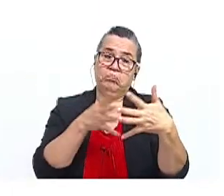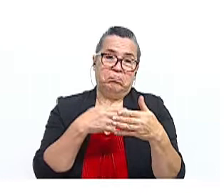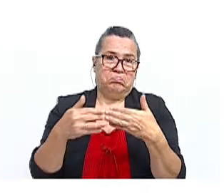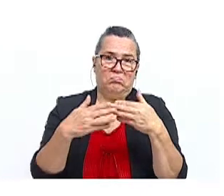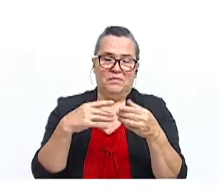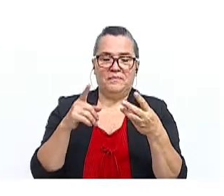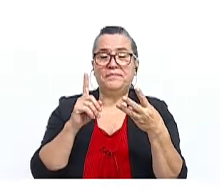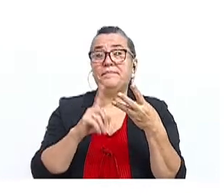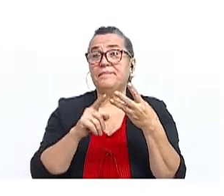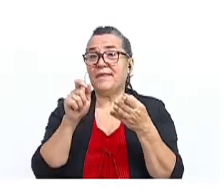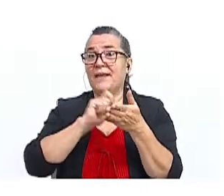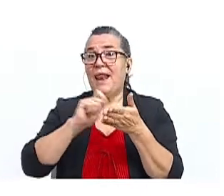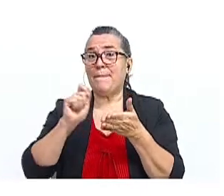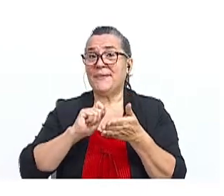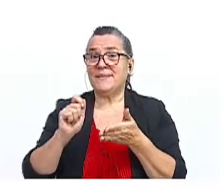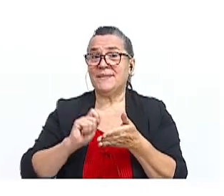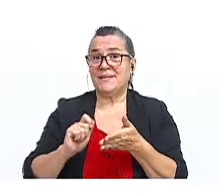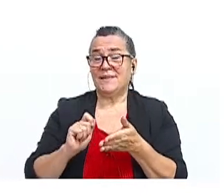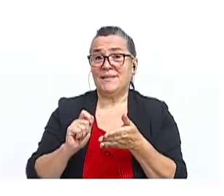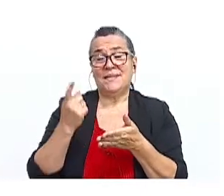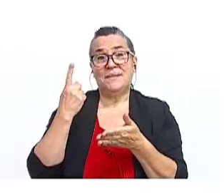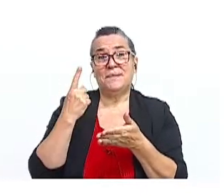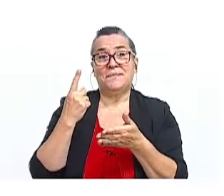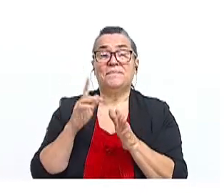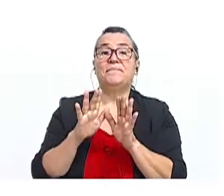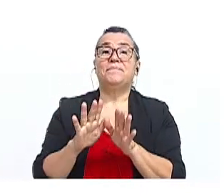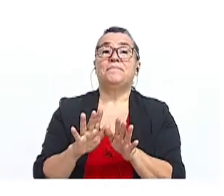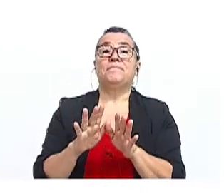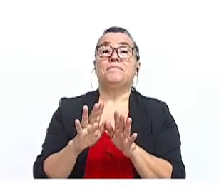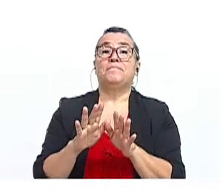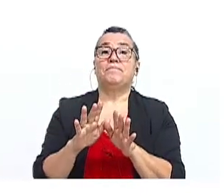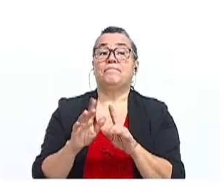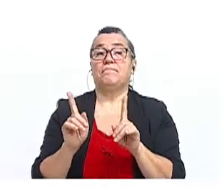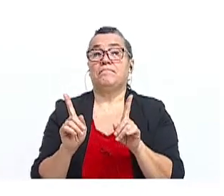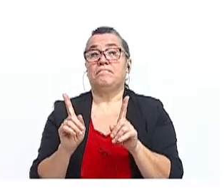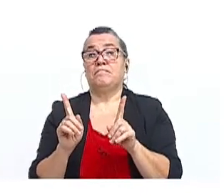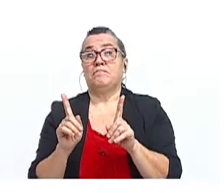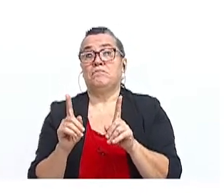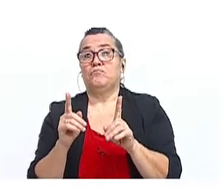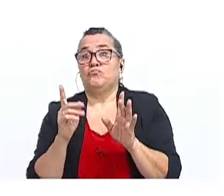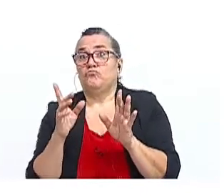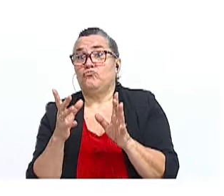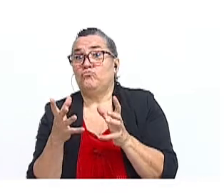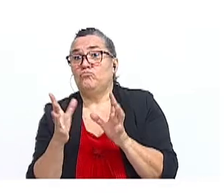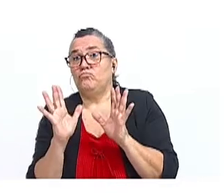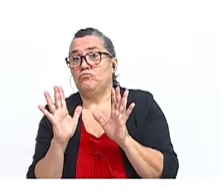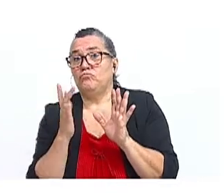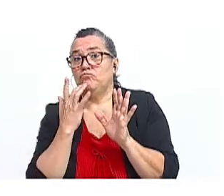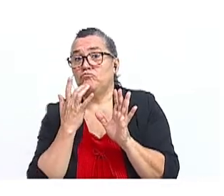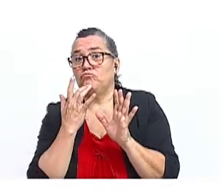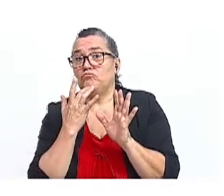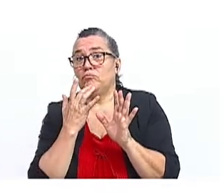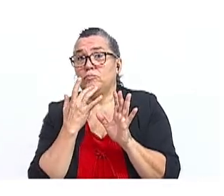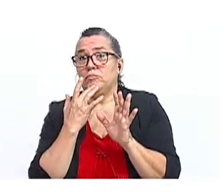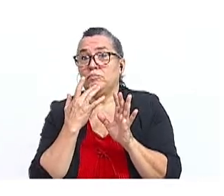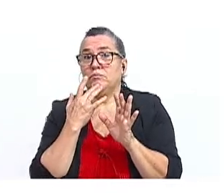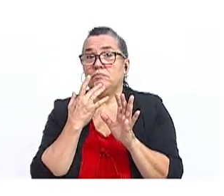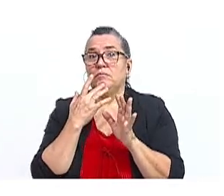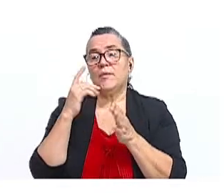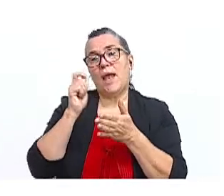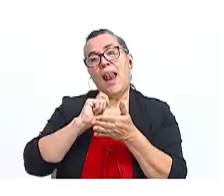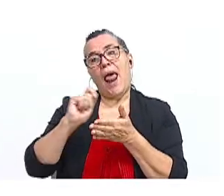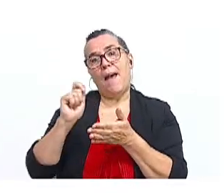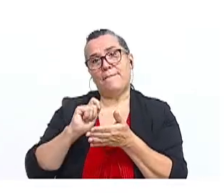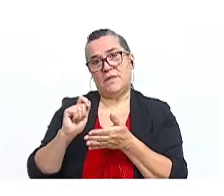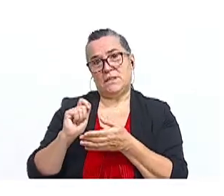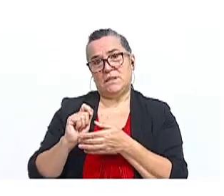Un lapicero para tomar los apuntes. Sin embargo, si desean, pueden utilizar lápiz, así